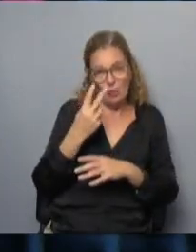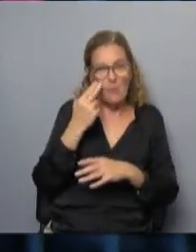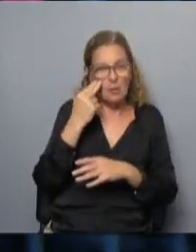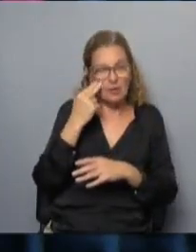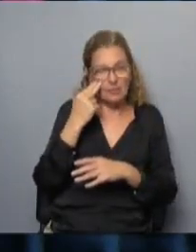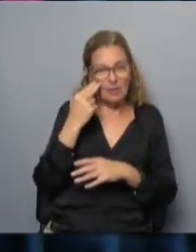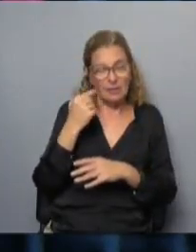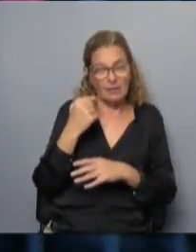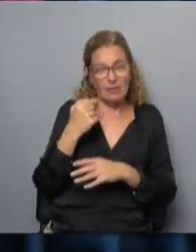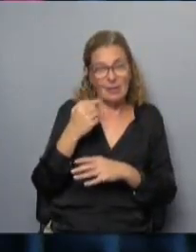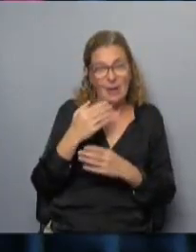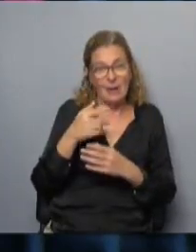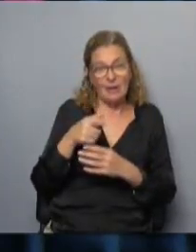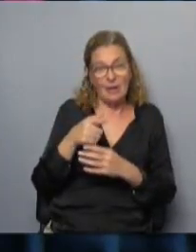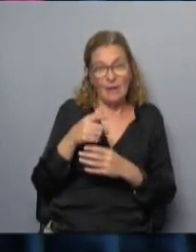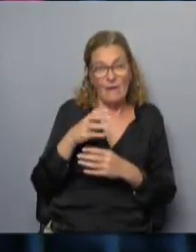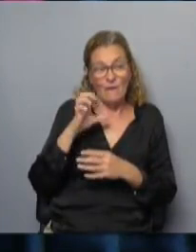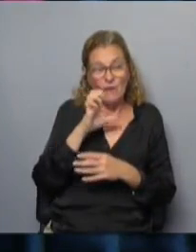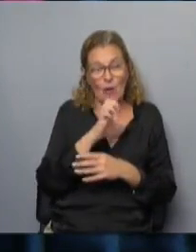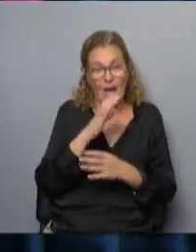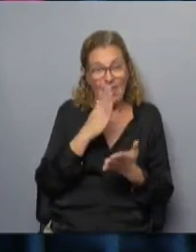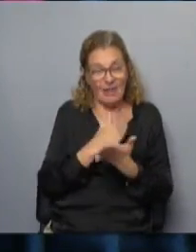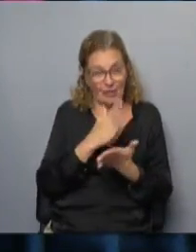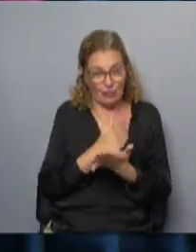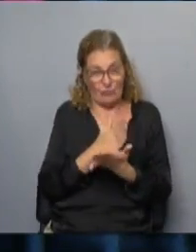problemas pero aparte el que viola el derecho